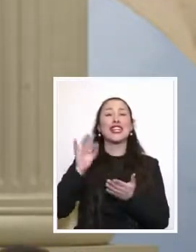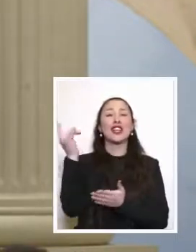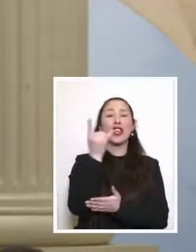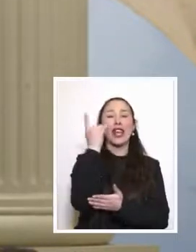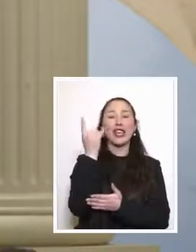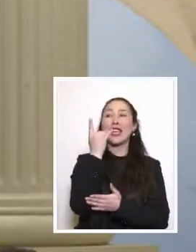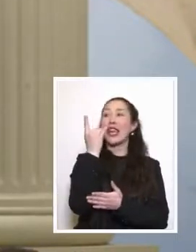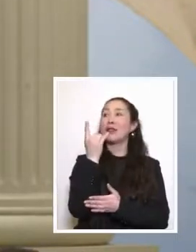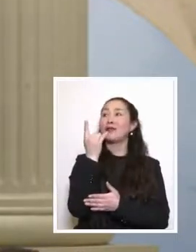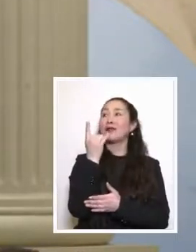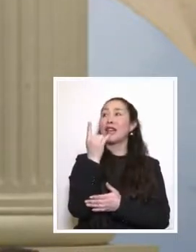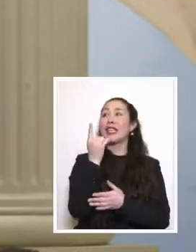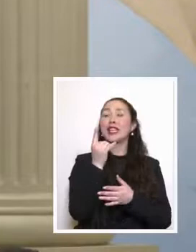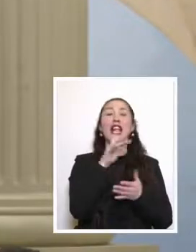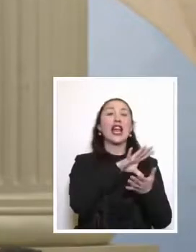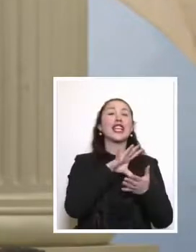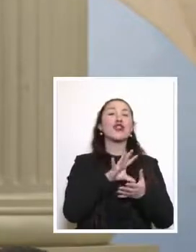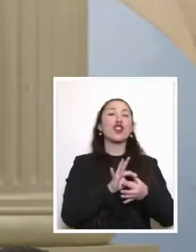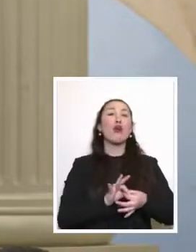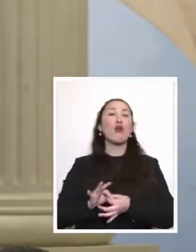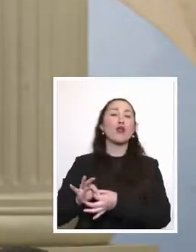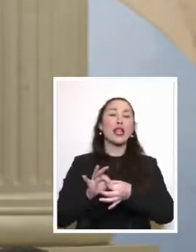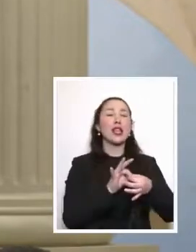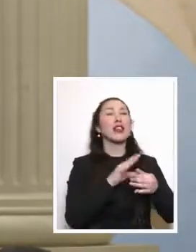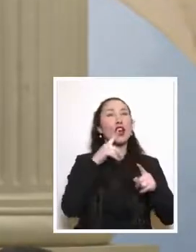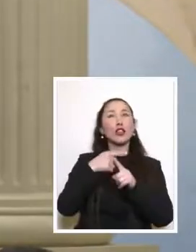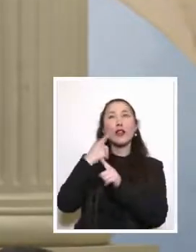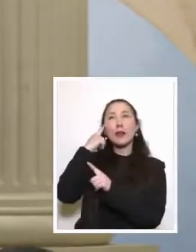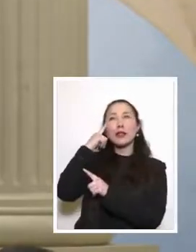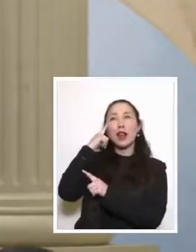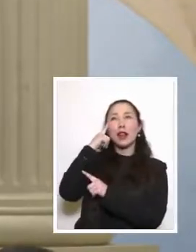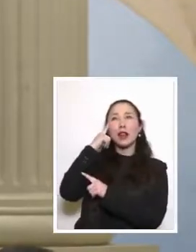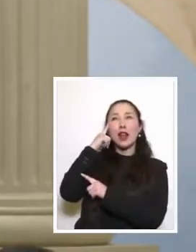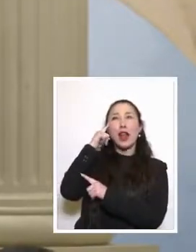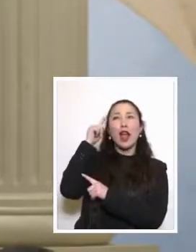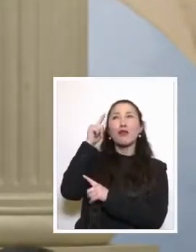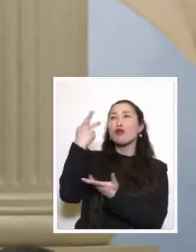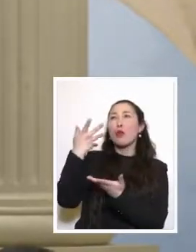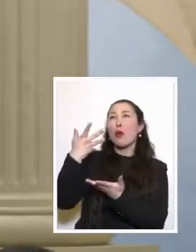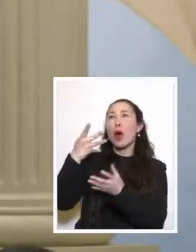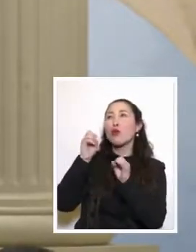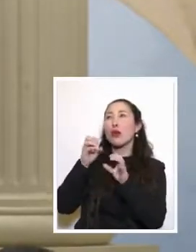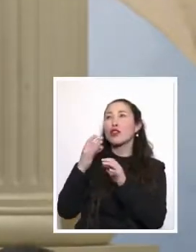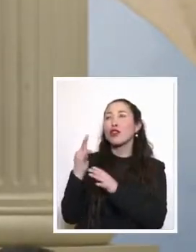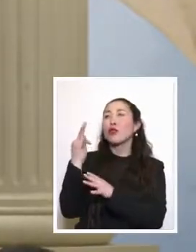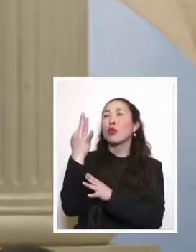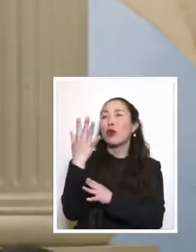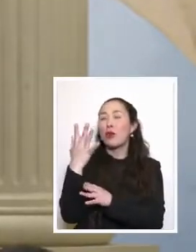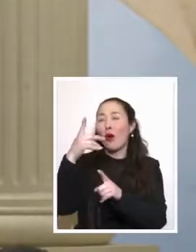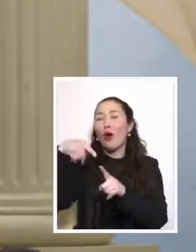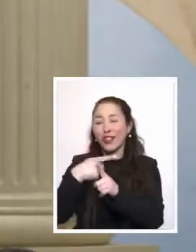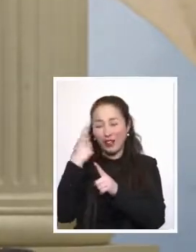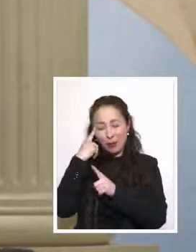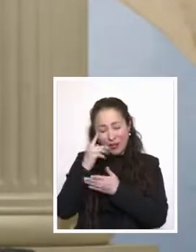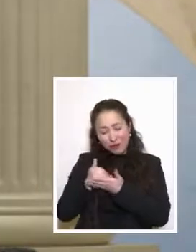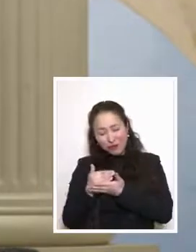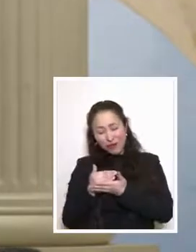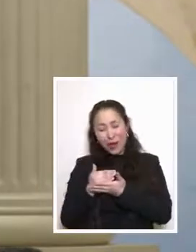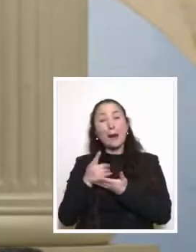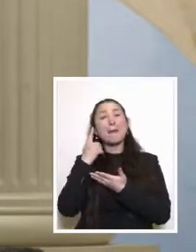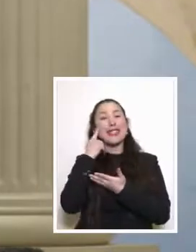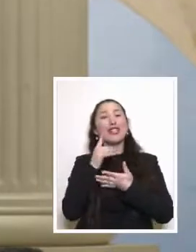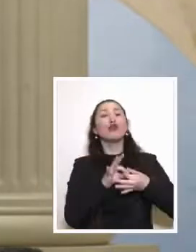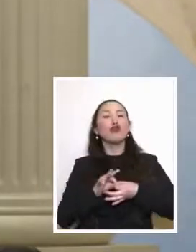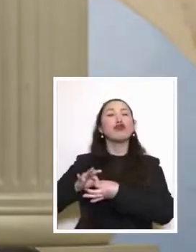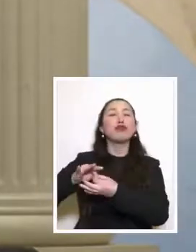Unidas a reimaginar, ¿no es cierto?, los futuros de la educación a través de un nuevo contrato social. Estamos convencidos que efectivamente esta